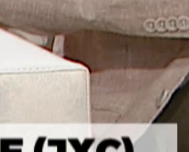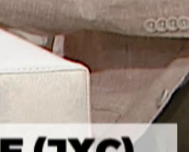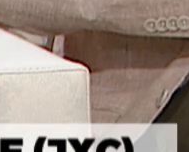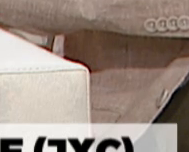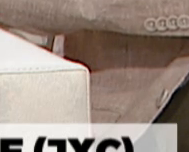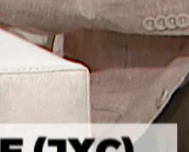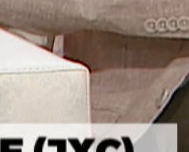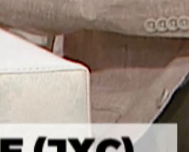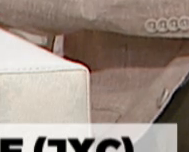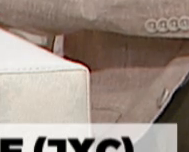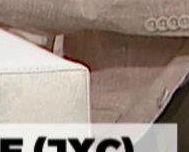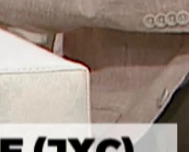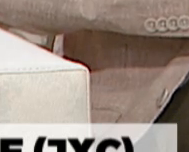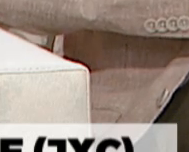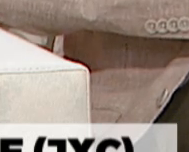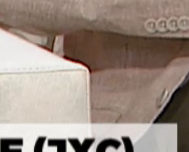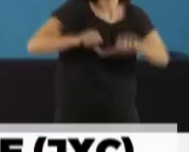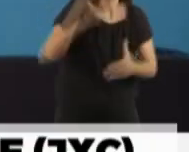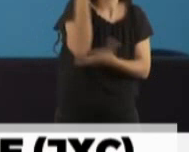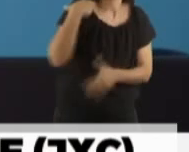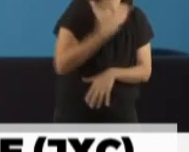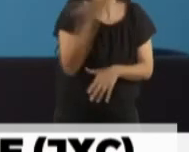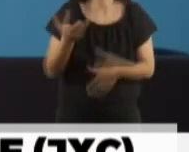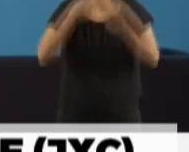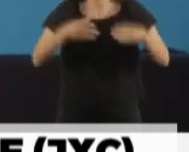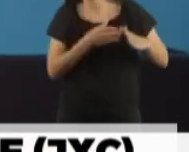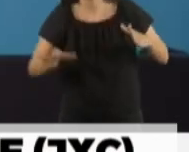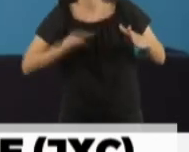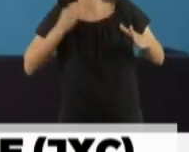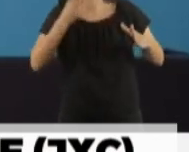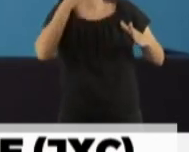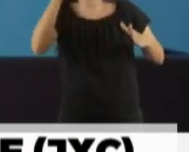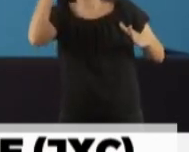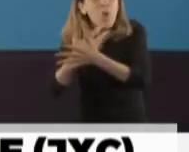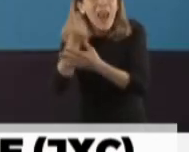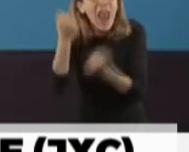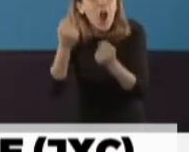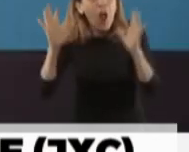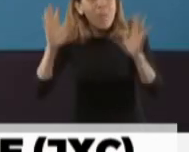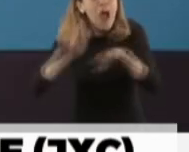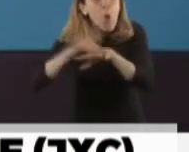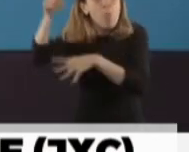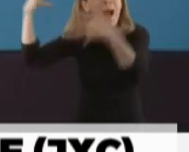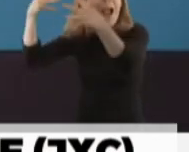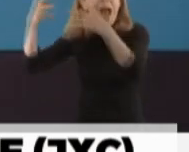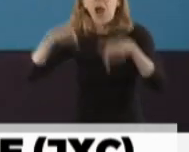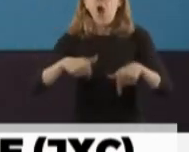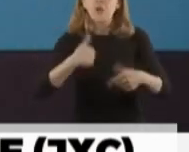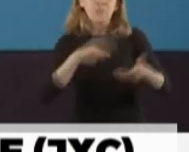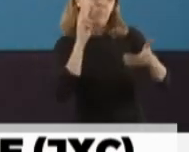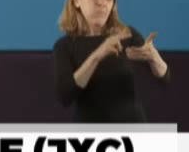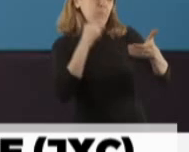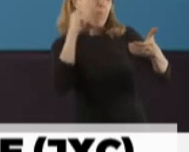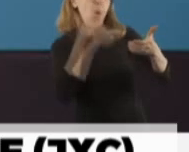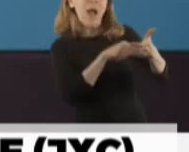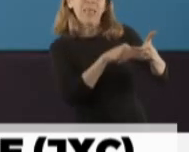crees que los que más tienen tienen que parar cuando aporte una sola vez son las mismas empresas que vienen aportando mayoritariamente desde hace mucho